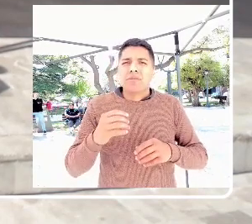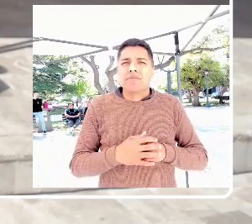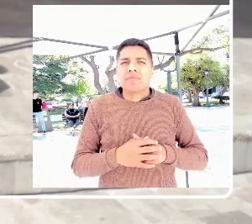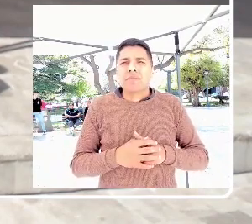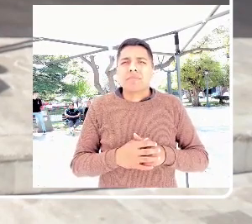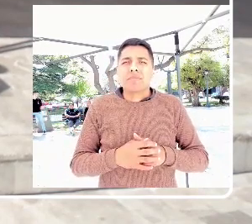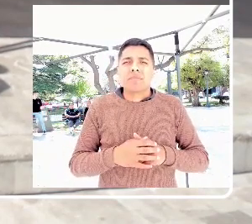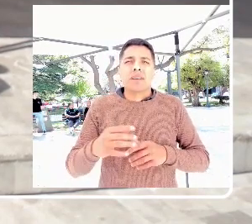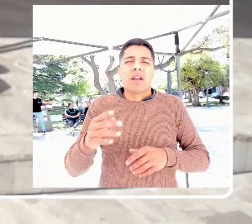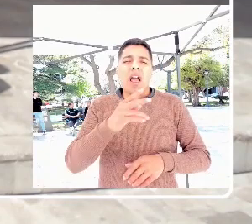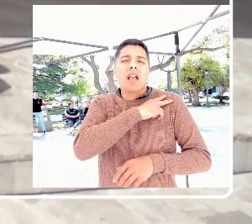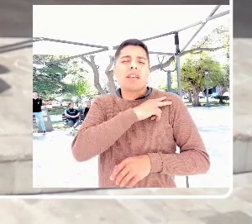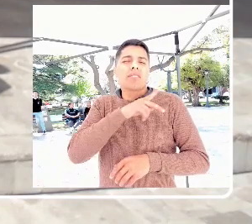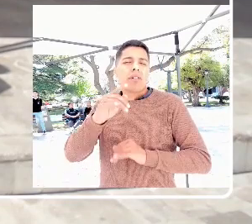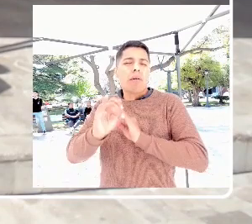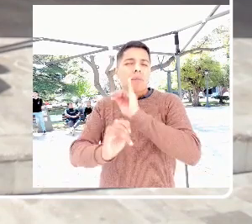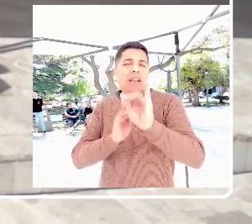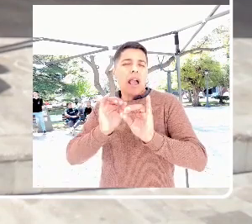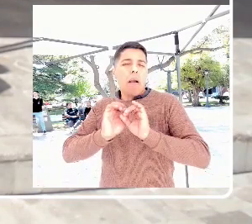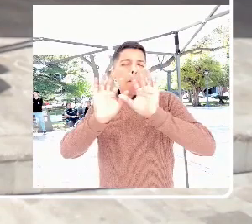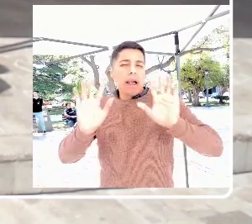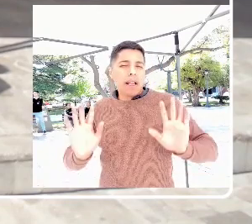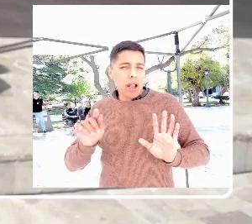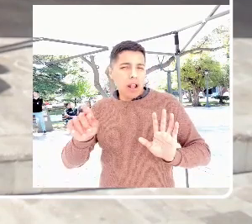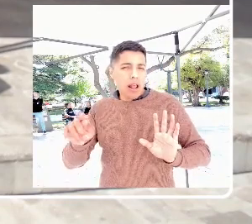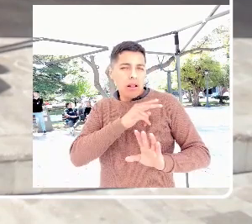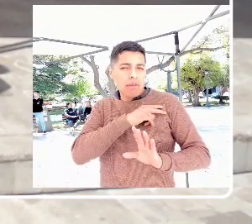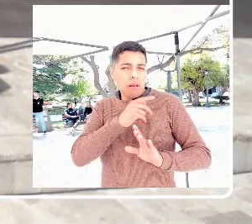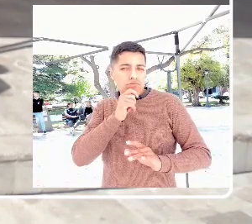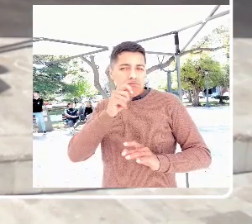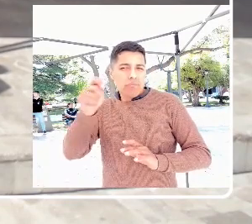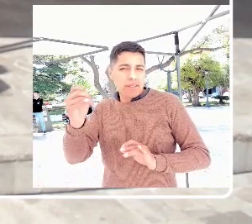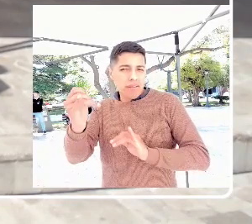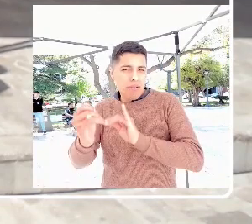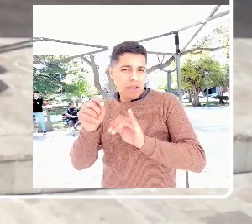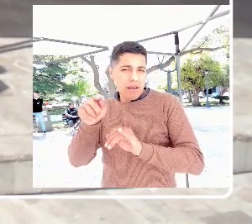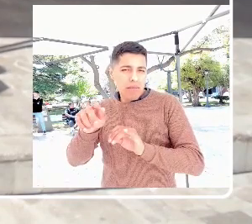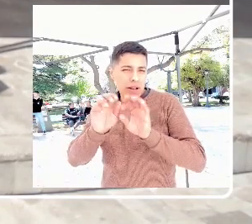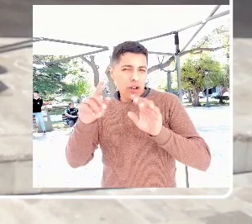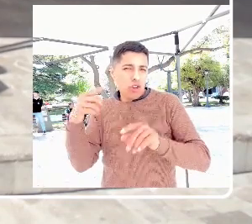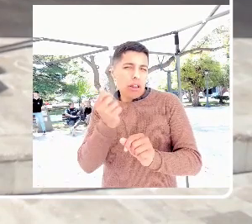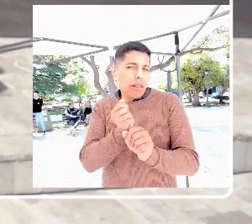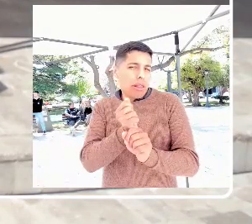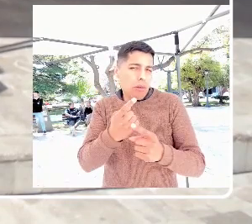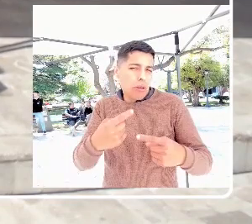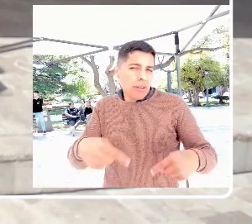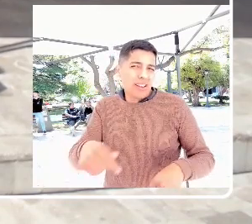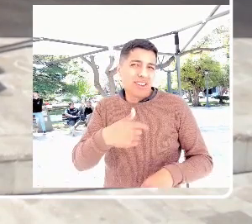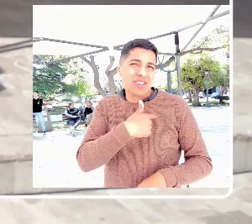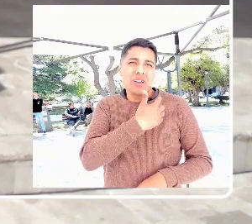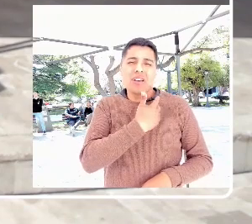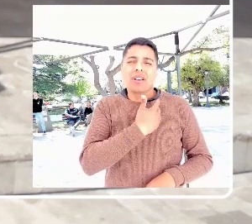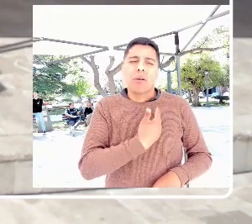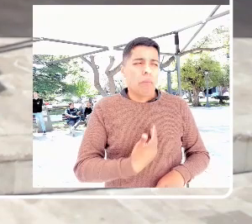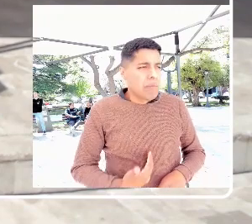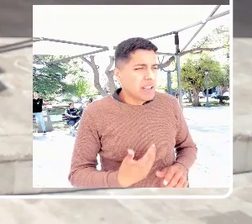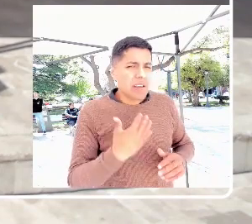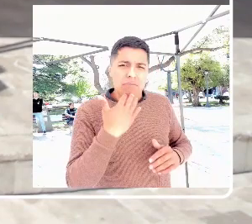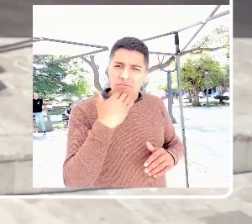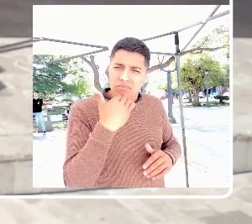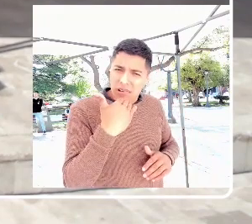Operativamente el señor jefe va a explicar más o menos qué es lo que desarrollamos, pero en general, señor presidente, le queremos agradecer